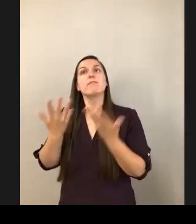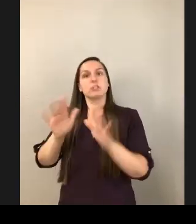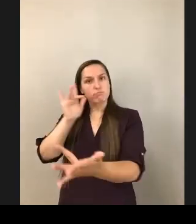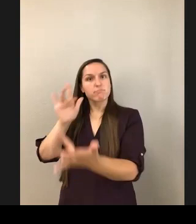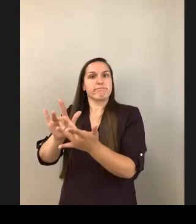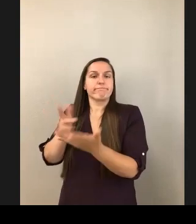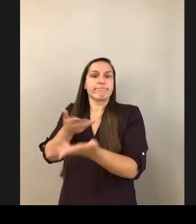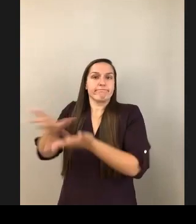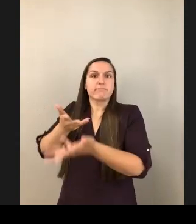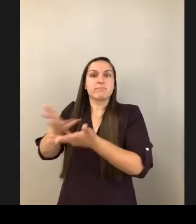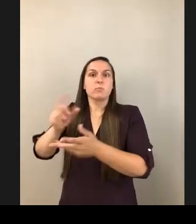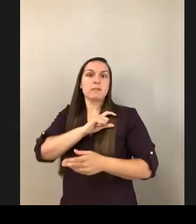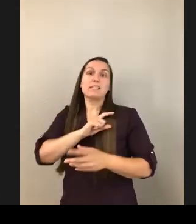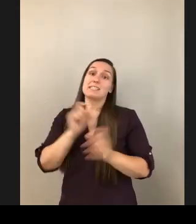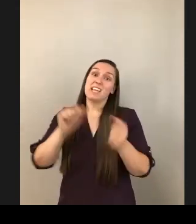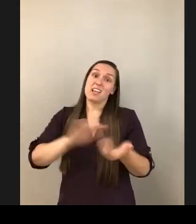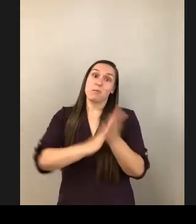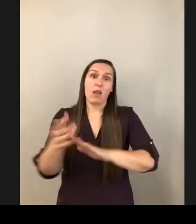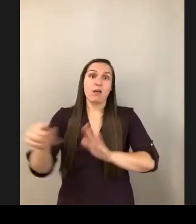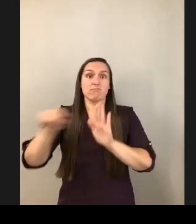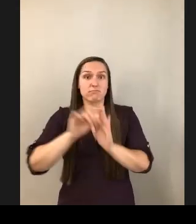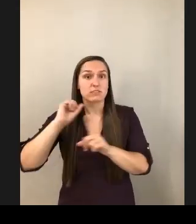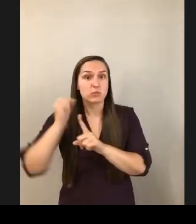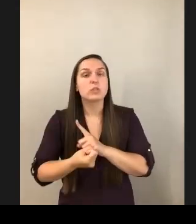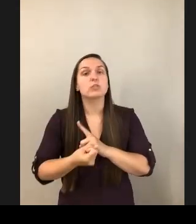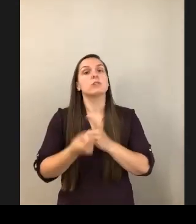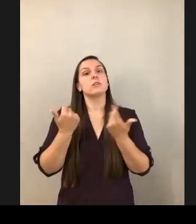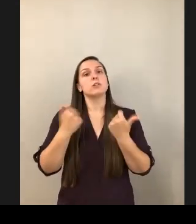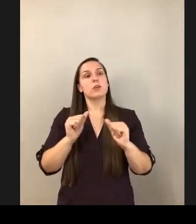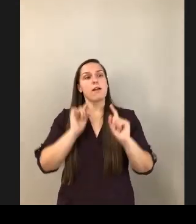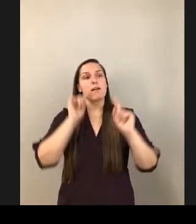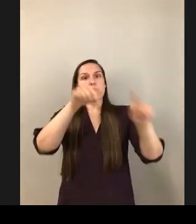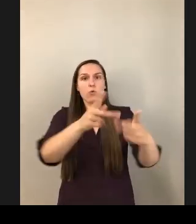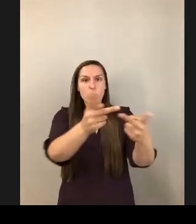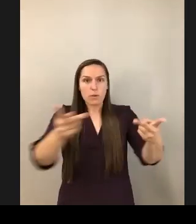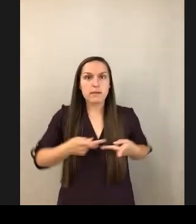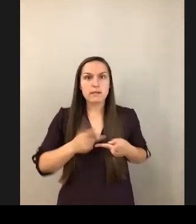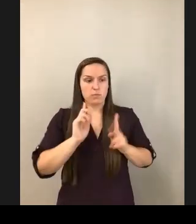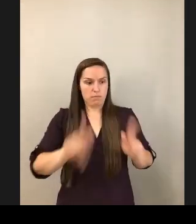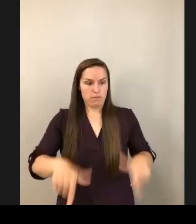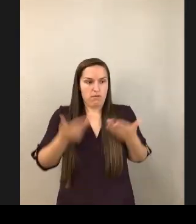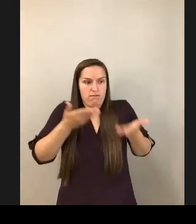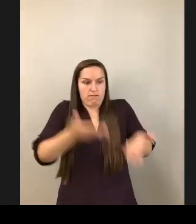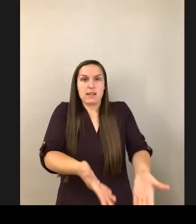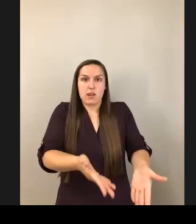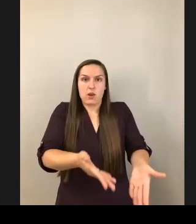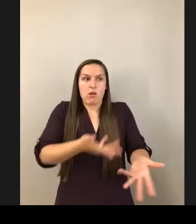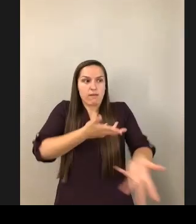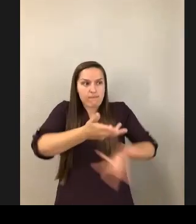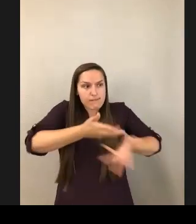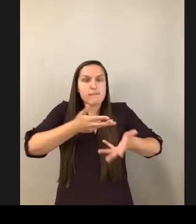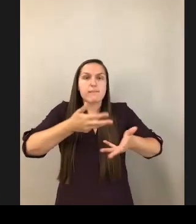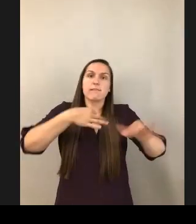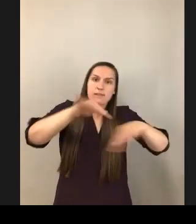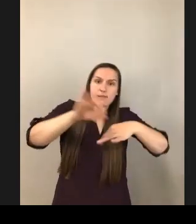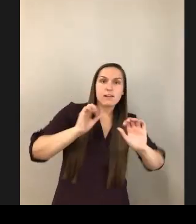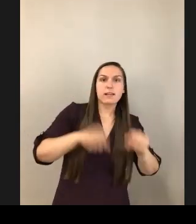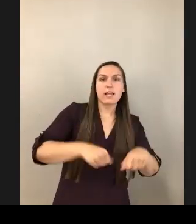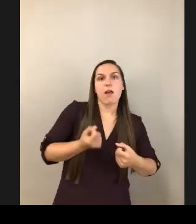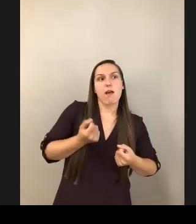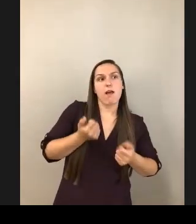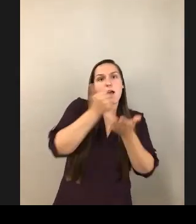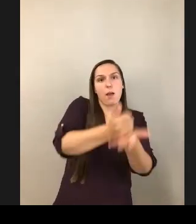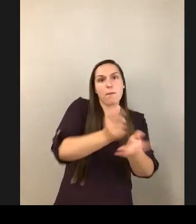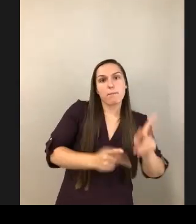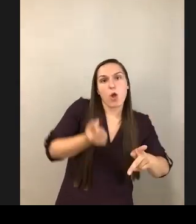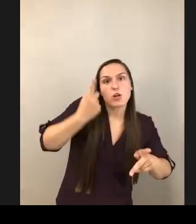que ha tenido encuentros con la policía se puede tornar negativa. Que ellos puedan comprender qué